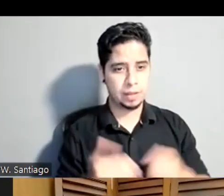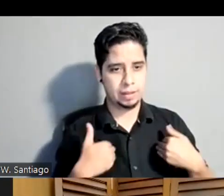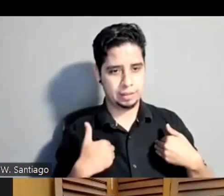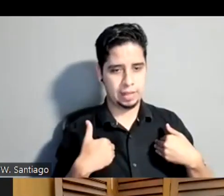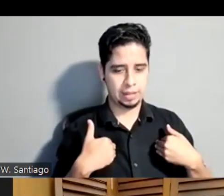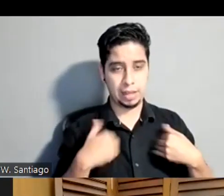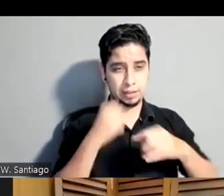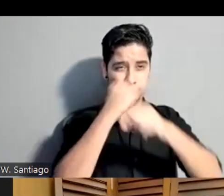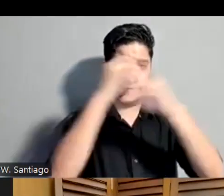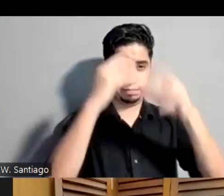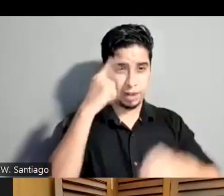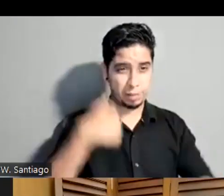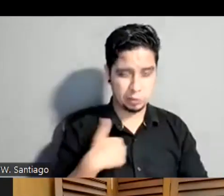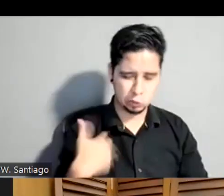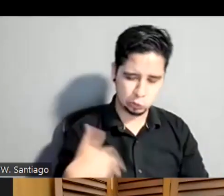ese sueñito.